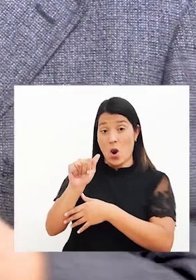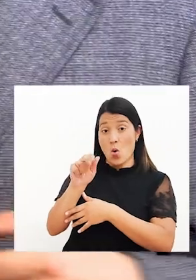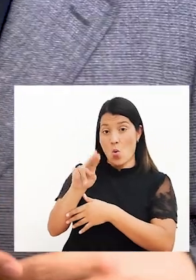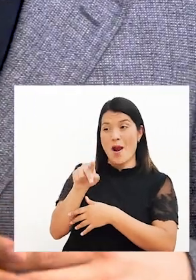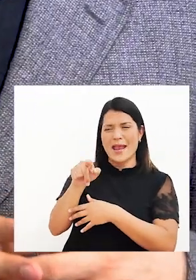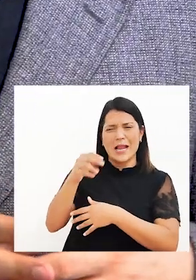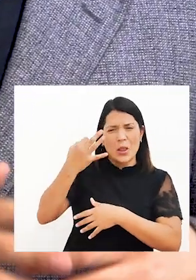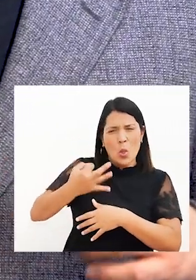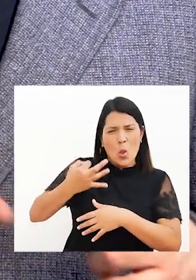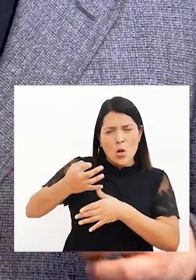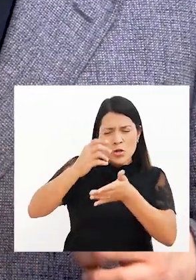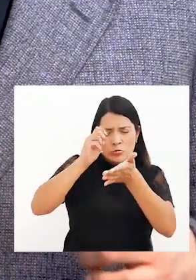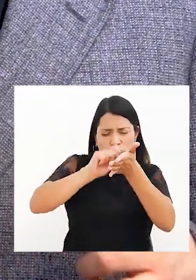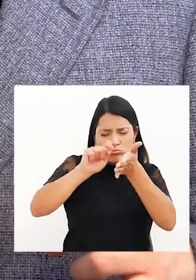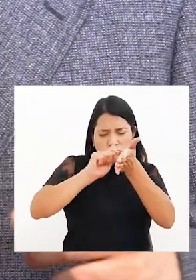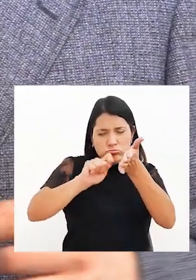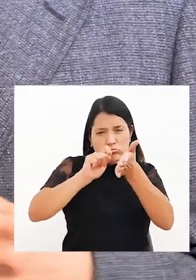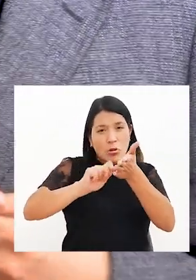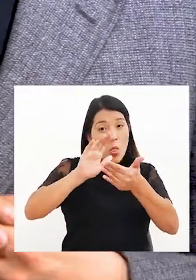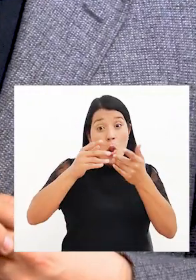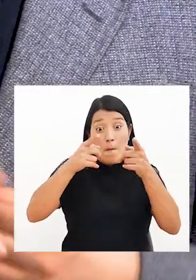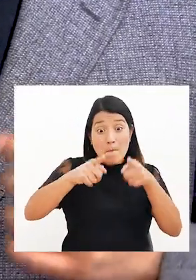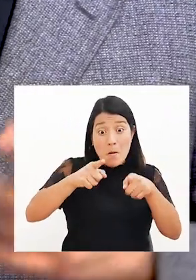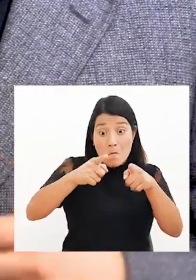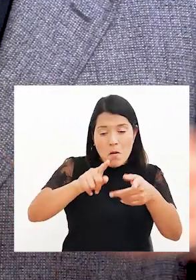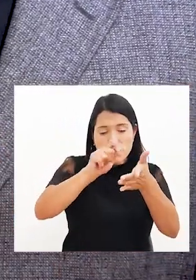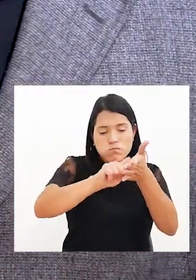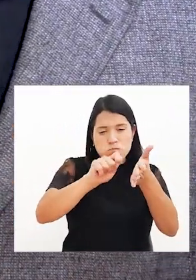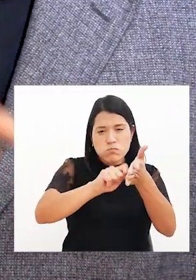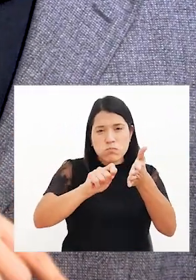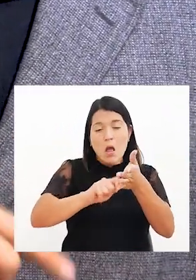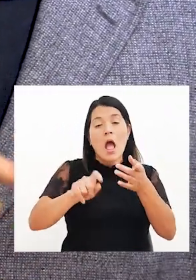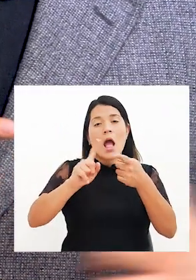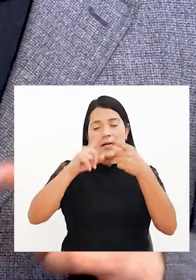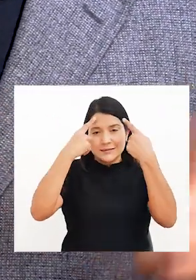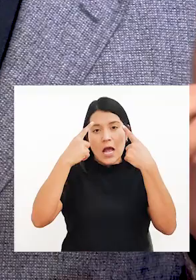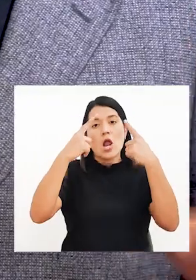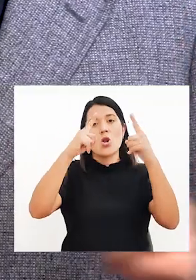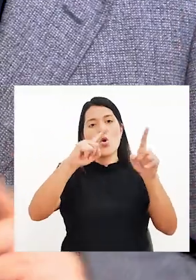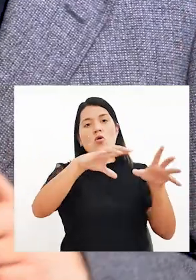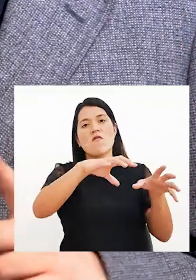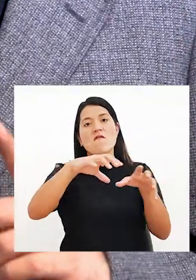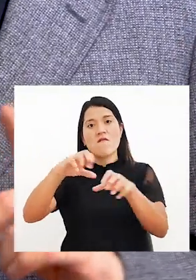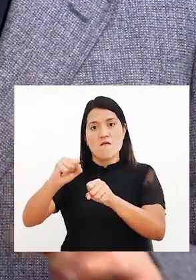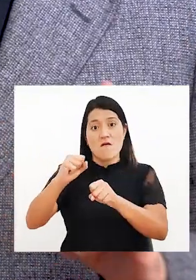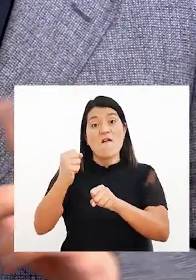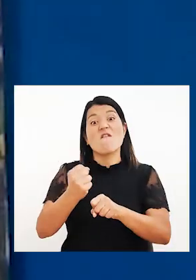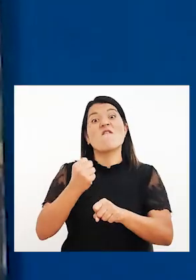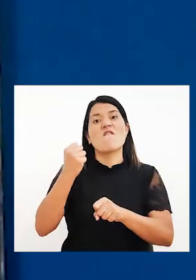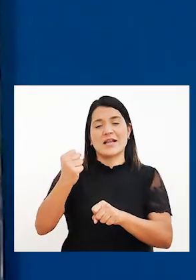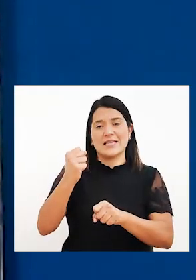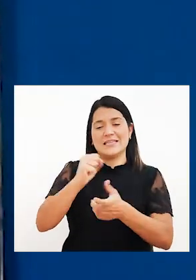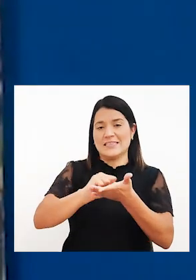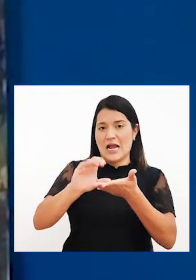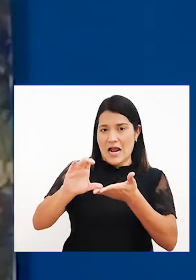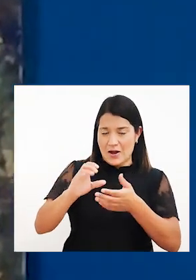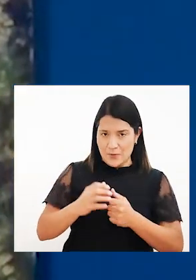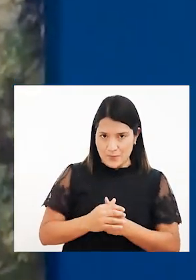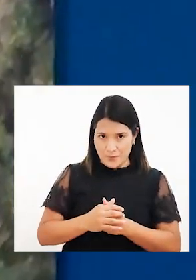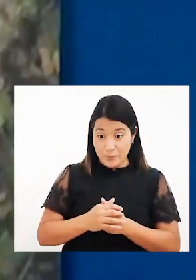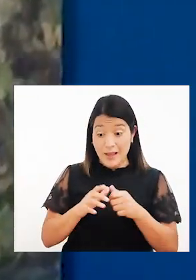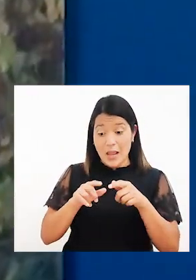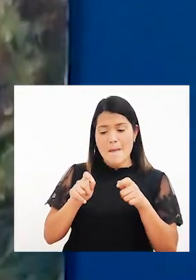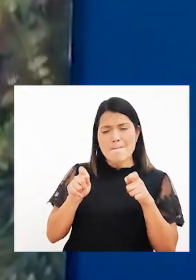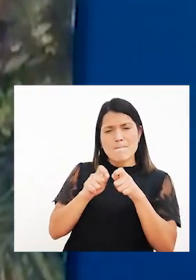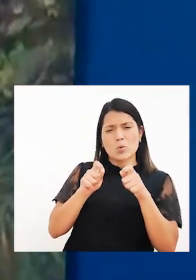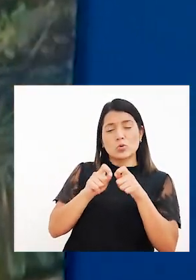diferentes acontecimientos, ¿verdad?, hasta la toma de los vapores y la captura del Fuerte de San Carlos, ¿verdad? El punto de la Trinidad se